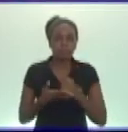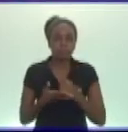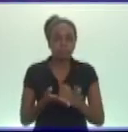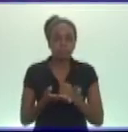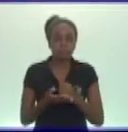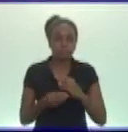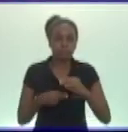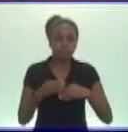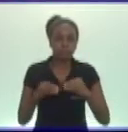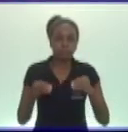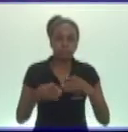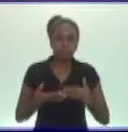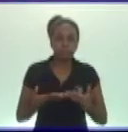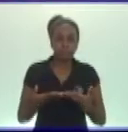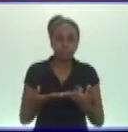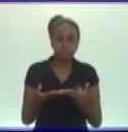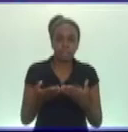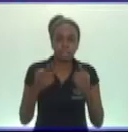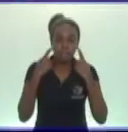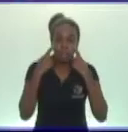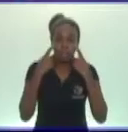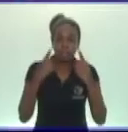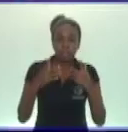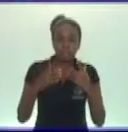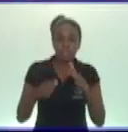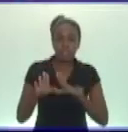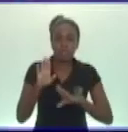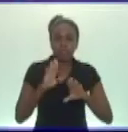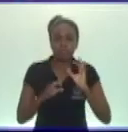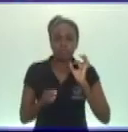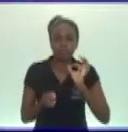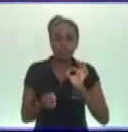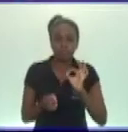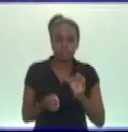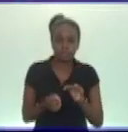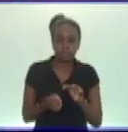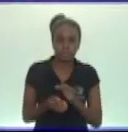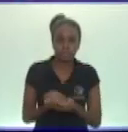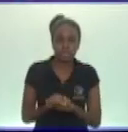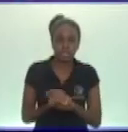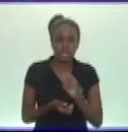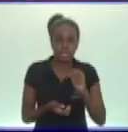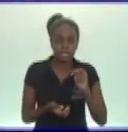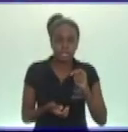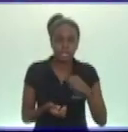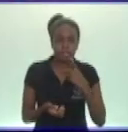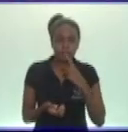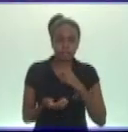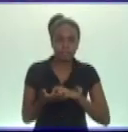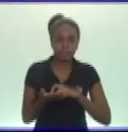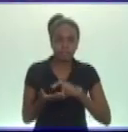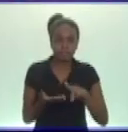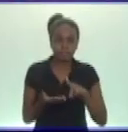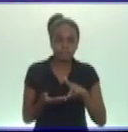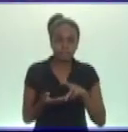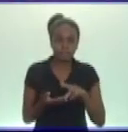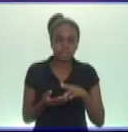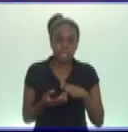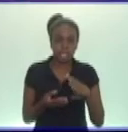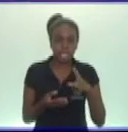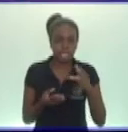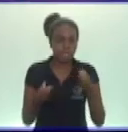y debemos defender ese mejor regalo que tenemos. Por lo tanto, este mensaje también que es decir, nos deja